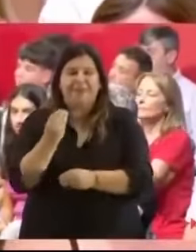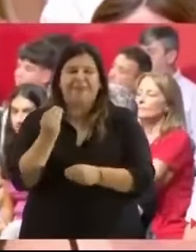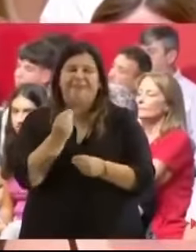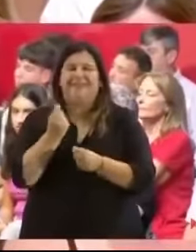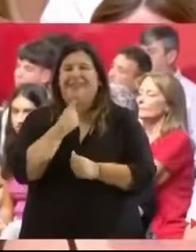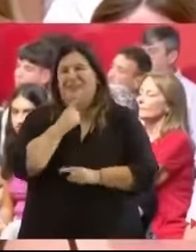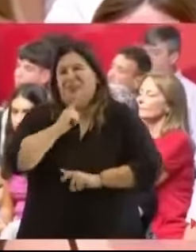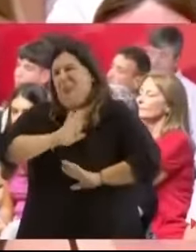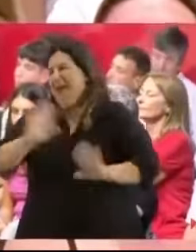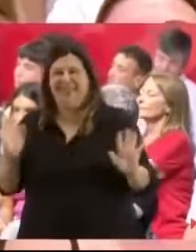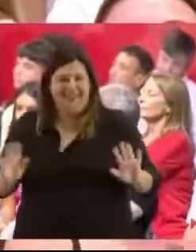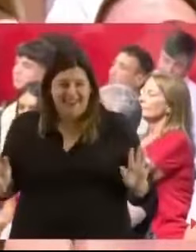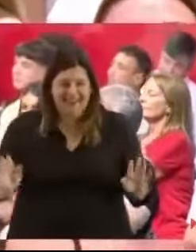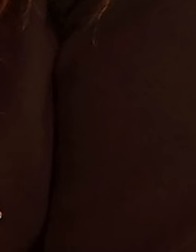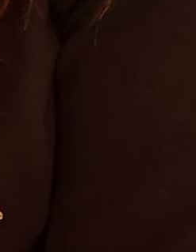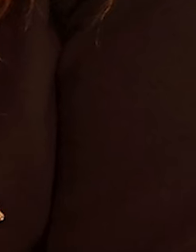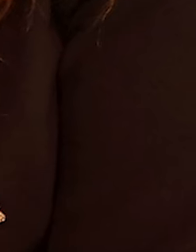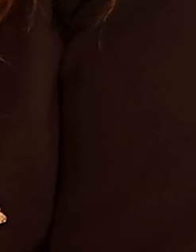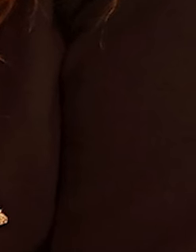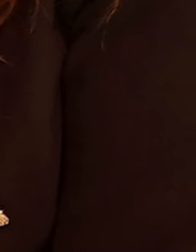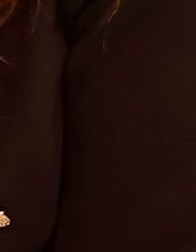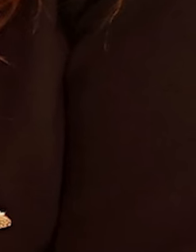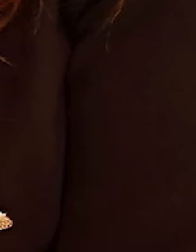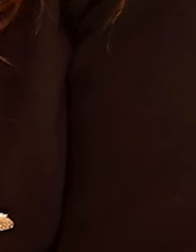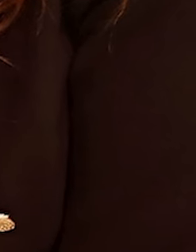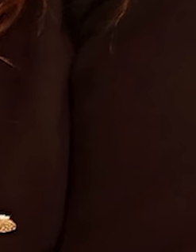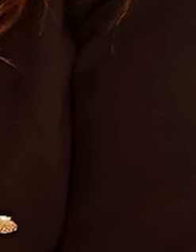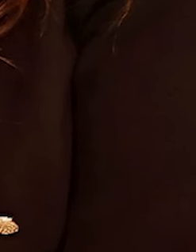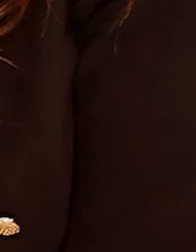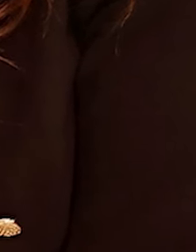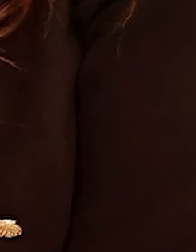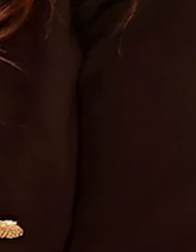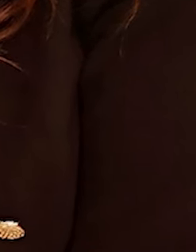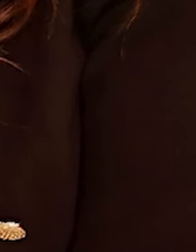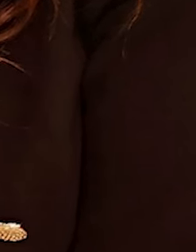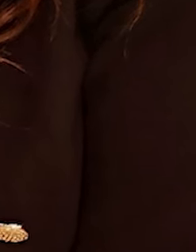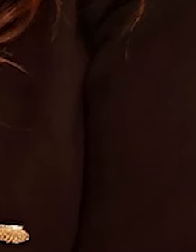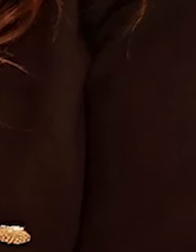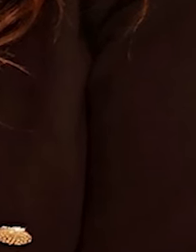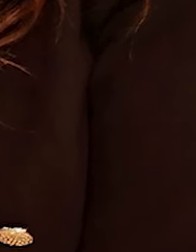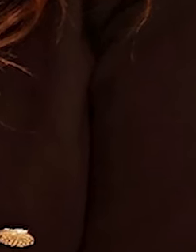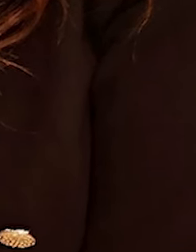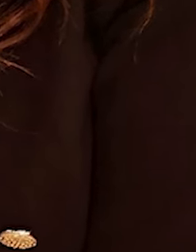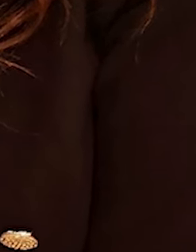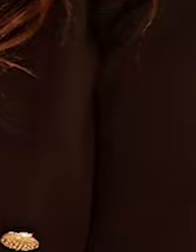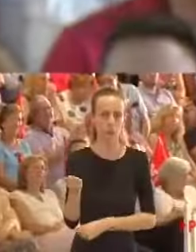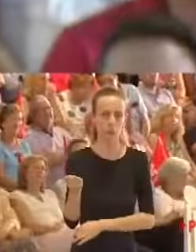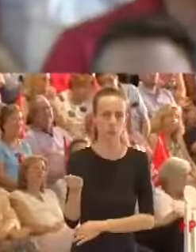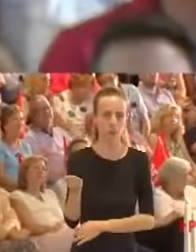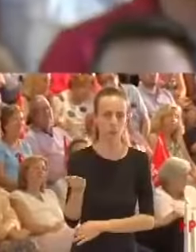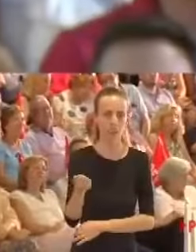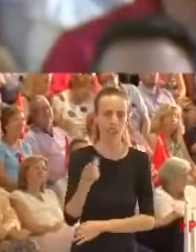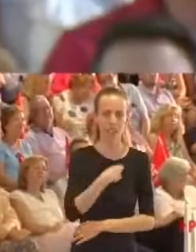el 50% de la población son machistas, racistas y una larga lista de descalificativos que acompañan normalmente al